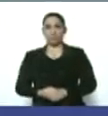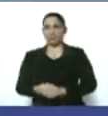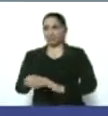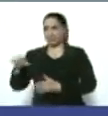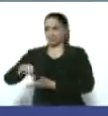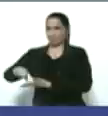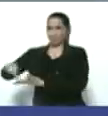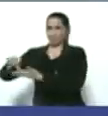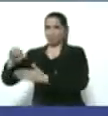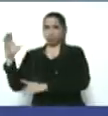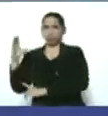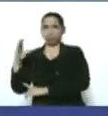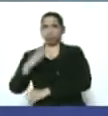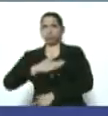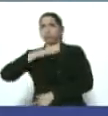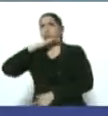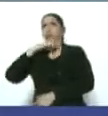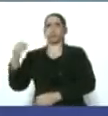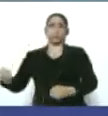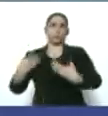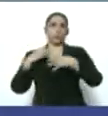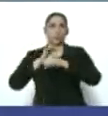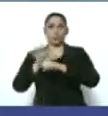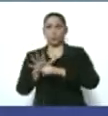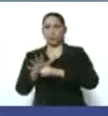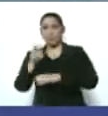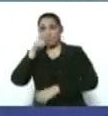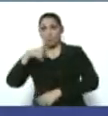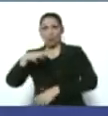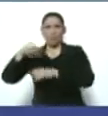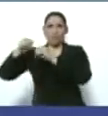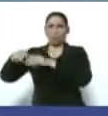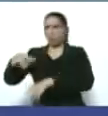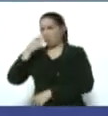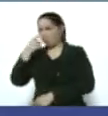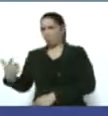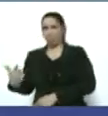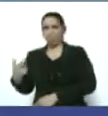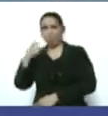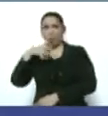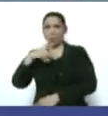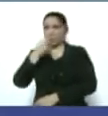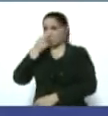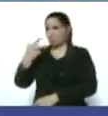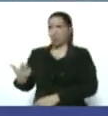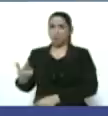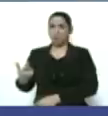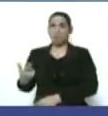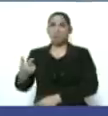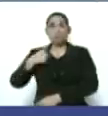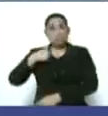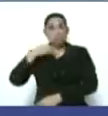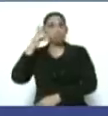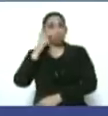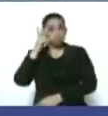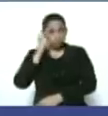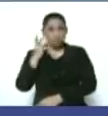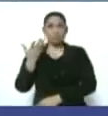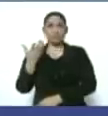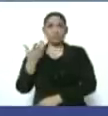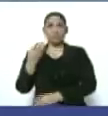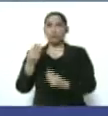norte de Santander está cundido de coronavirus y el pueblo abandonado, el pueblo huérfano. A mí me escuchan mucho en Cúcuta, un